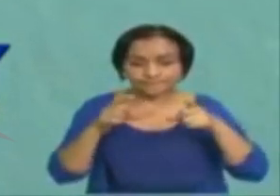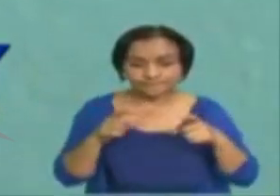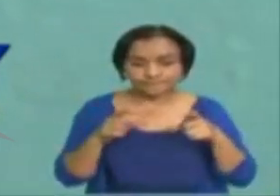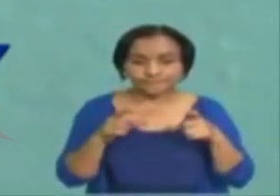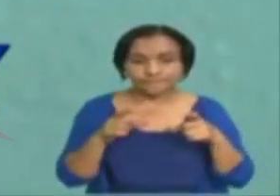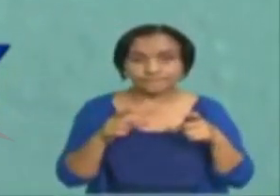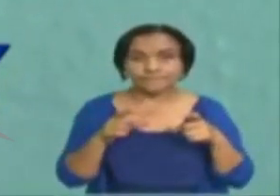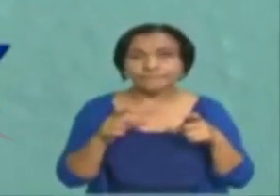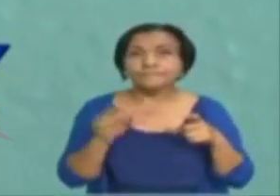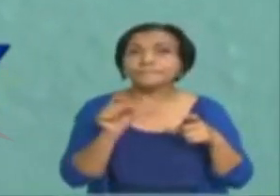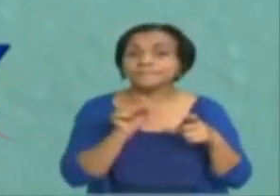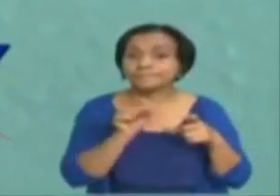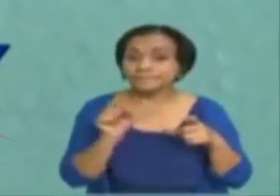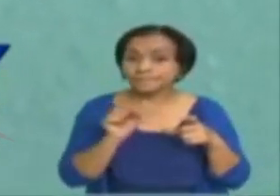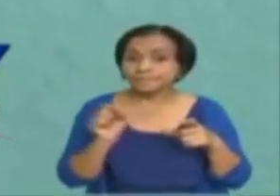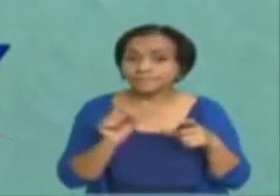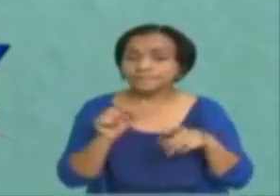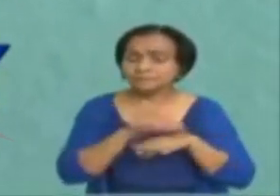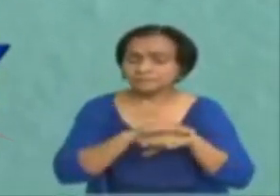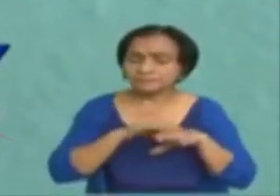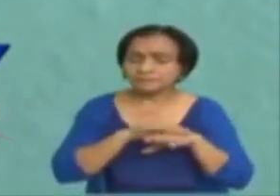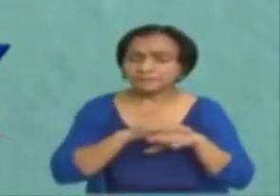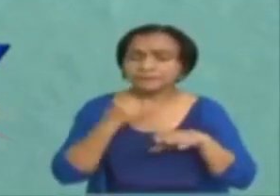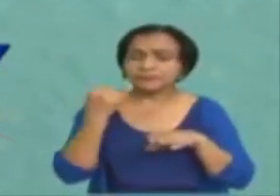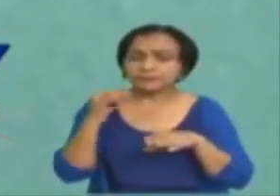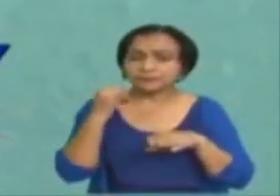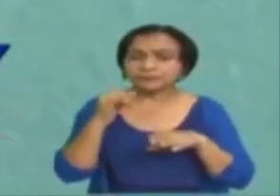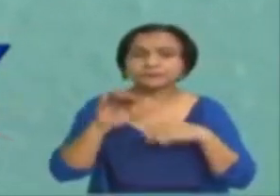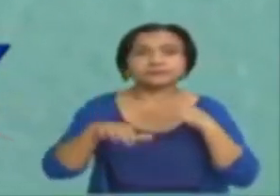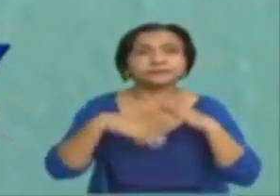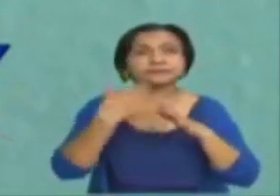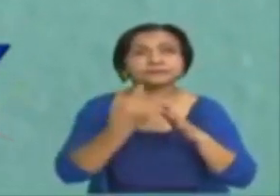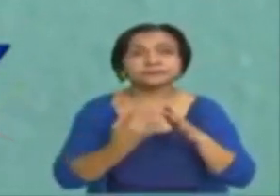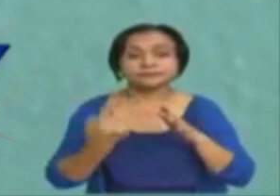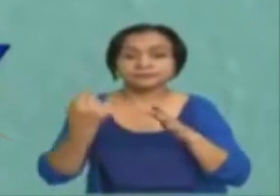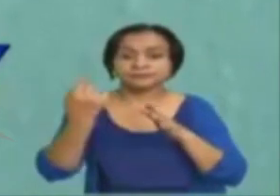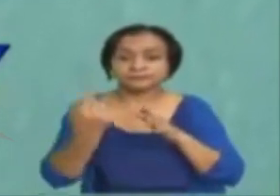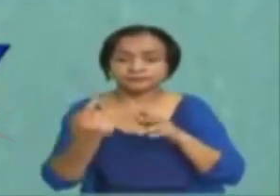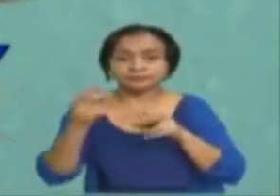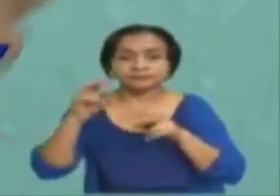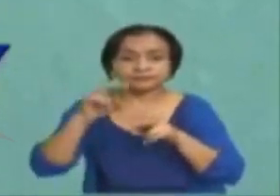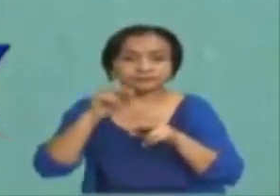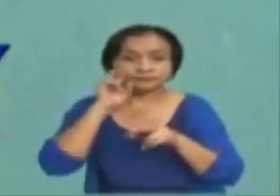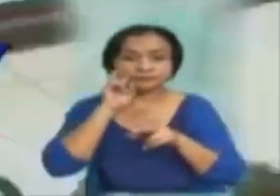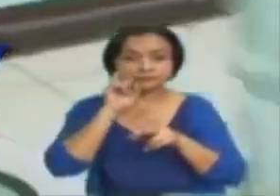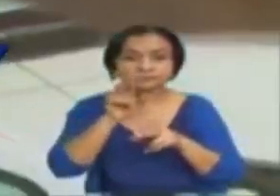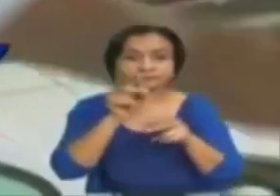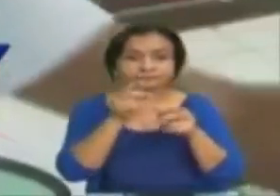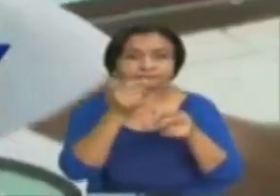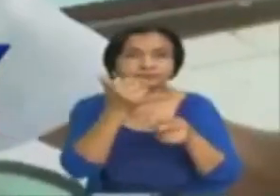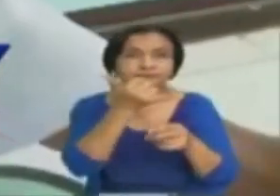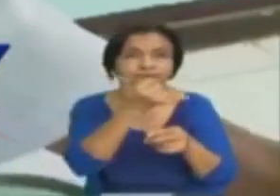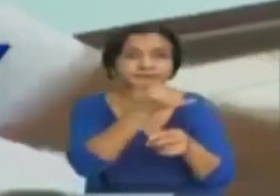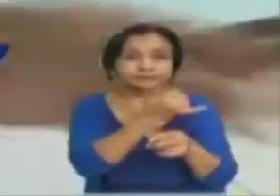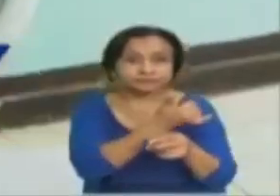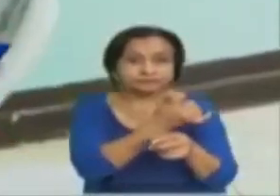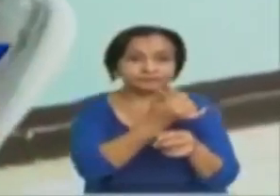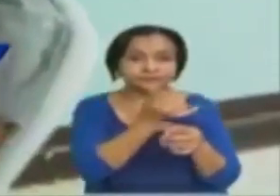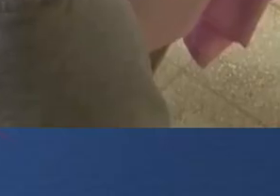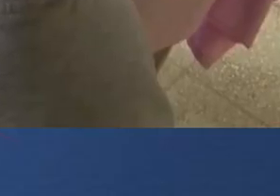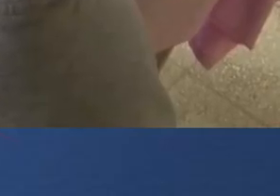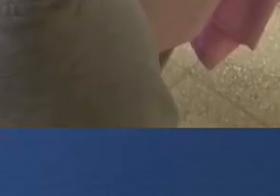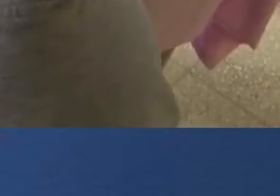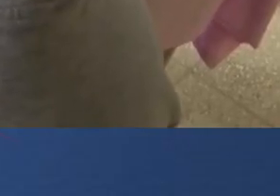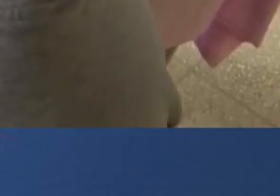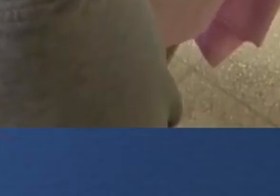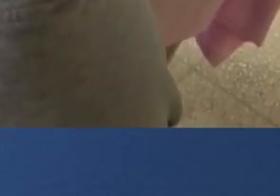en Santa Rosa del Peñón, en la Casa Comunal, de 8 a 11. También en el Jicaral, de 12 a 5